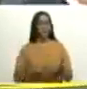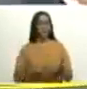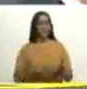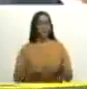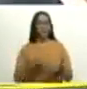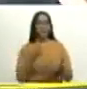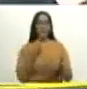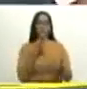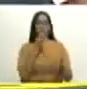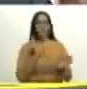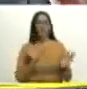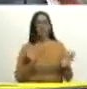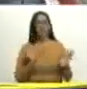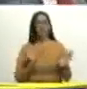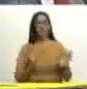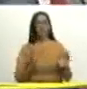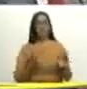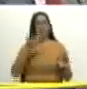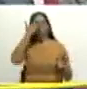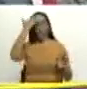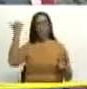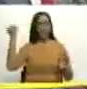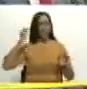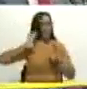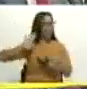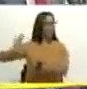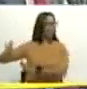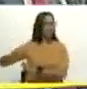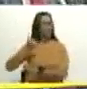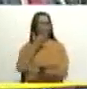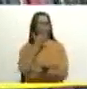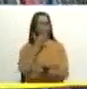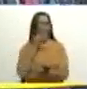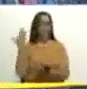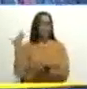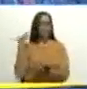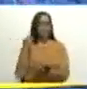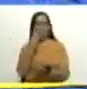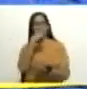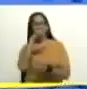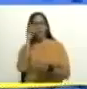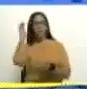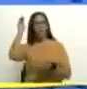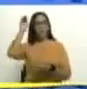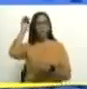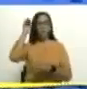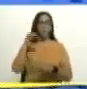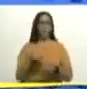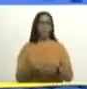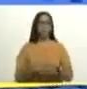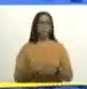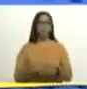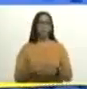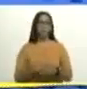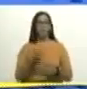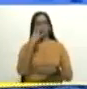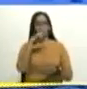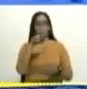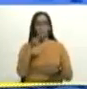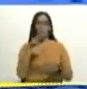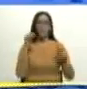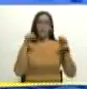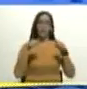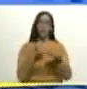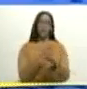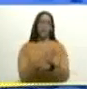Y hemos dicho, bueno, dejemos los errores en el pasado y veamos hacia el futuro. Y veamos que esto es